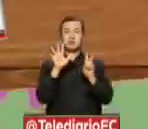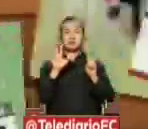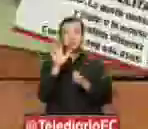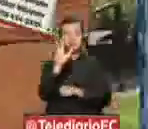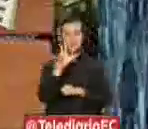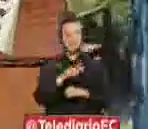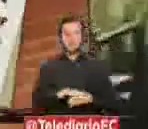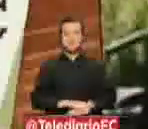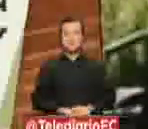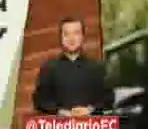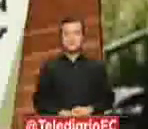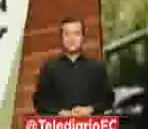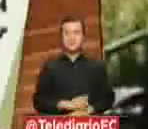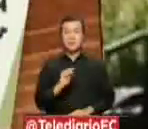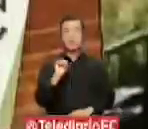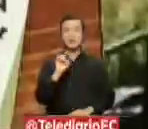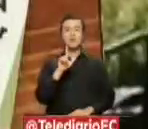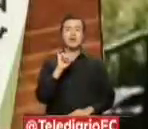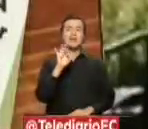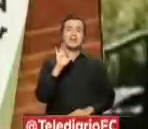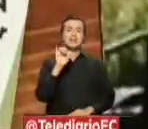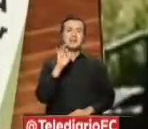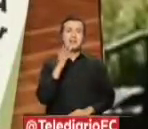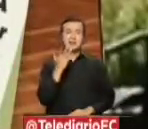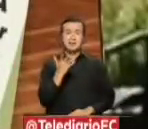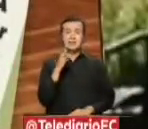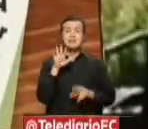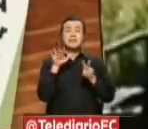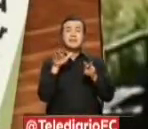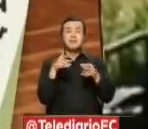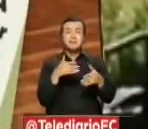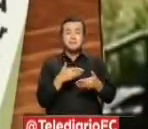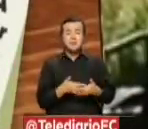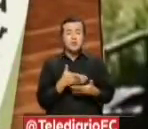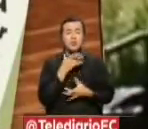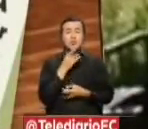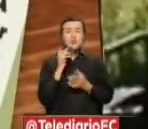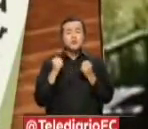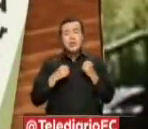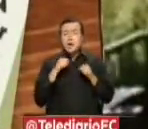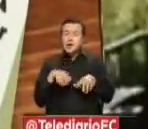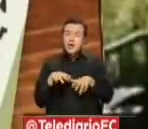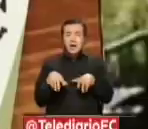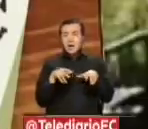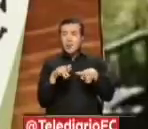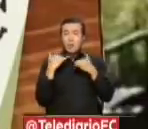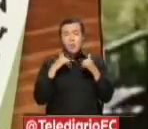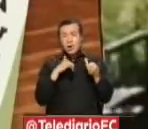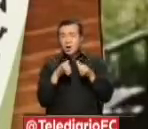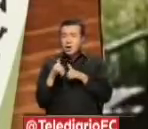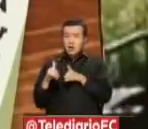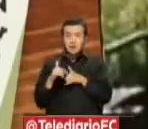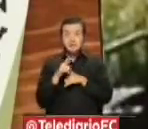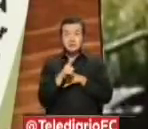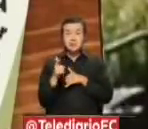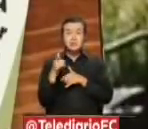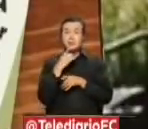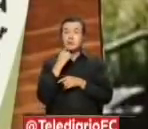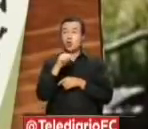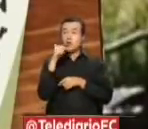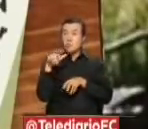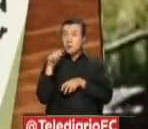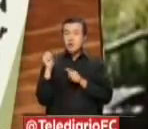099-5577-373. Manuelita, tiene 7 meses, le gusta correr y jugar con la pelota. Se lleva bien con